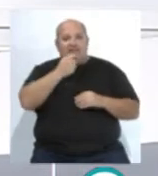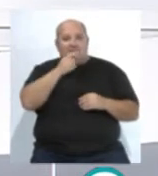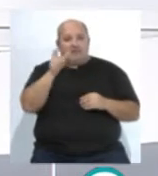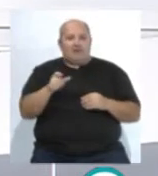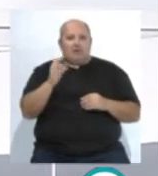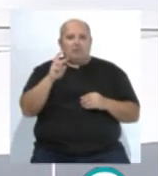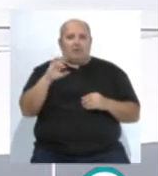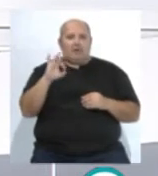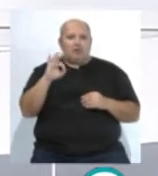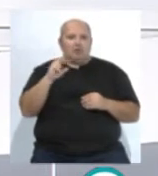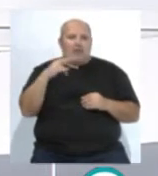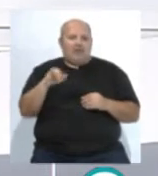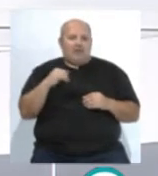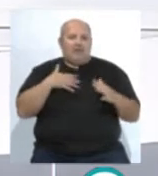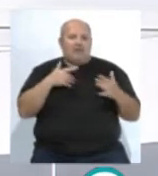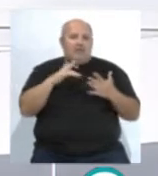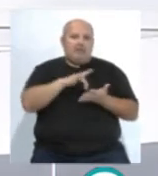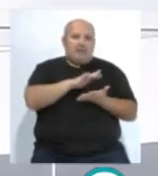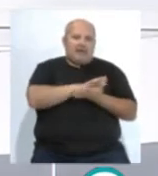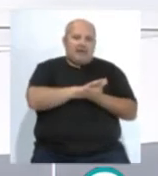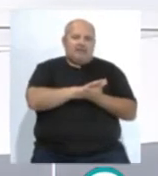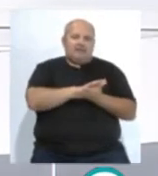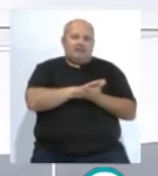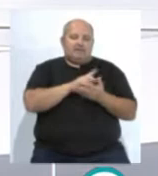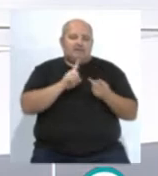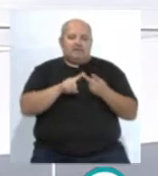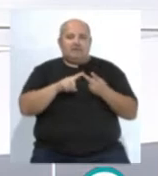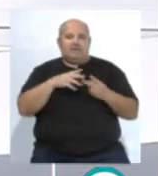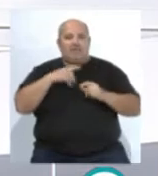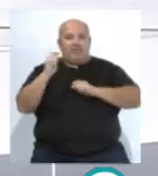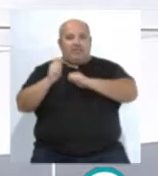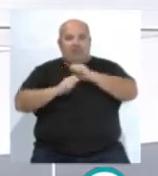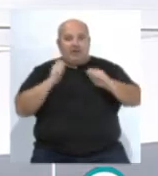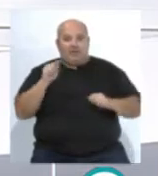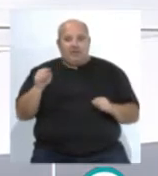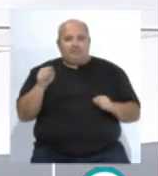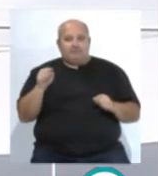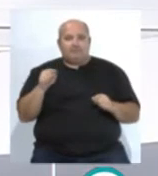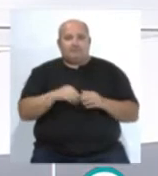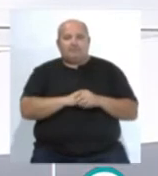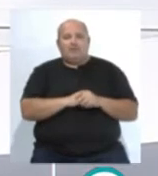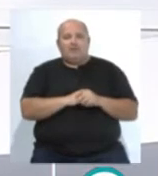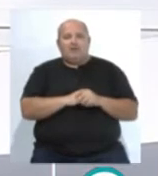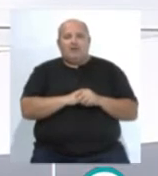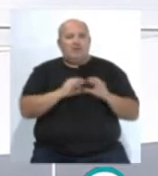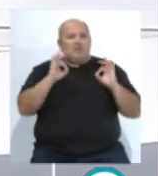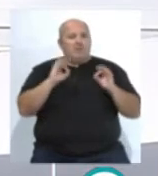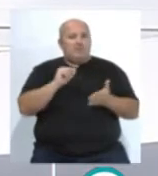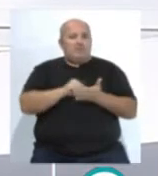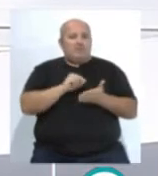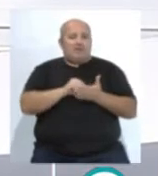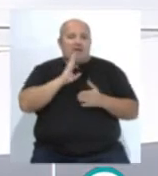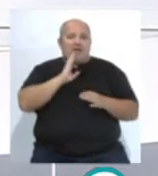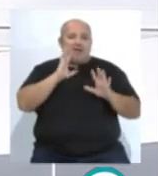el viernes, Trujillo Suárez, el árbitro del partido entre el Málaga Club de Fútbol y el Real Zaragoza, tuvo, en el mismo minuto que cuando